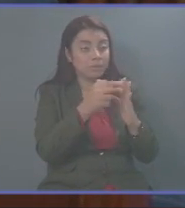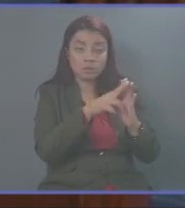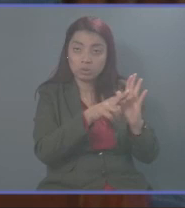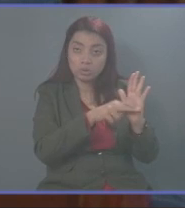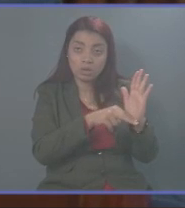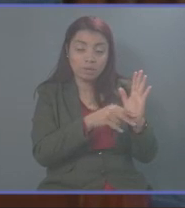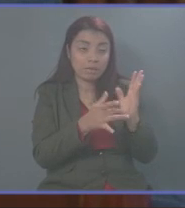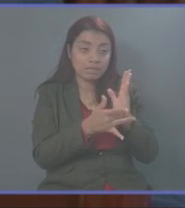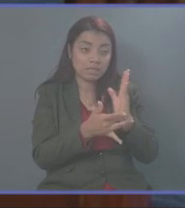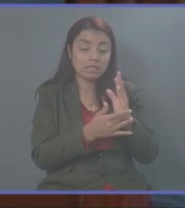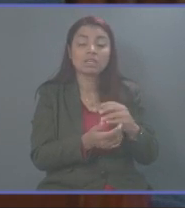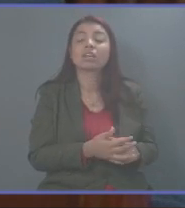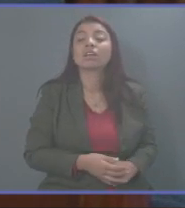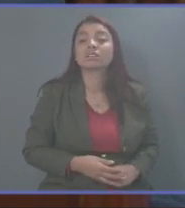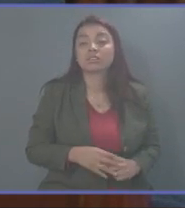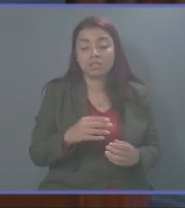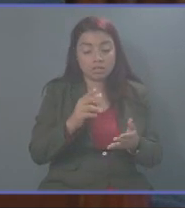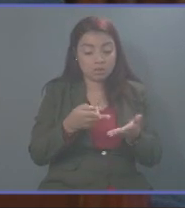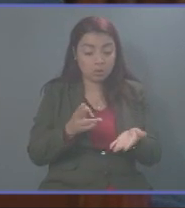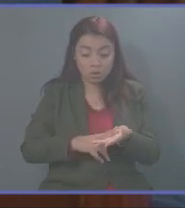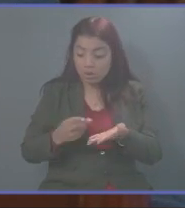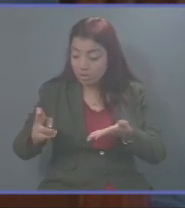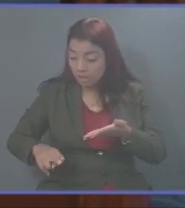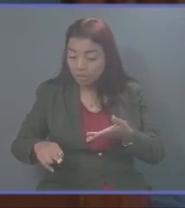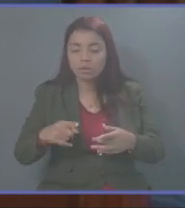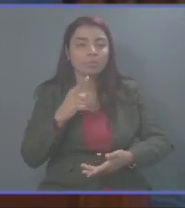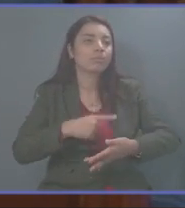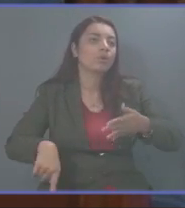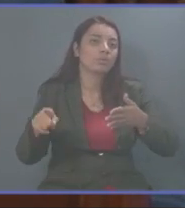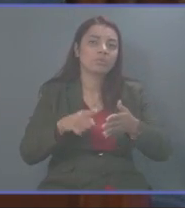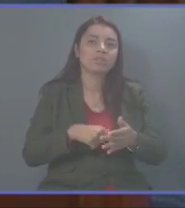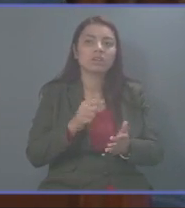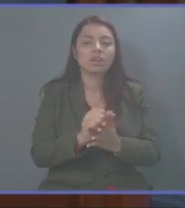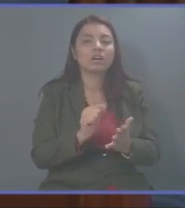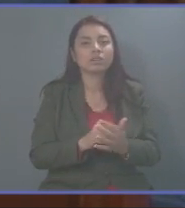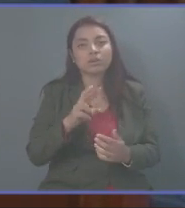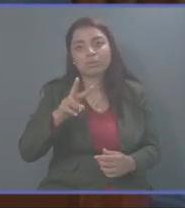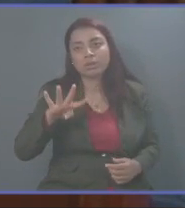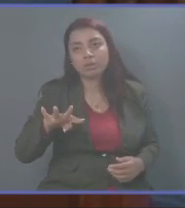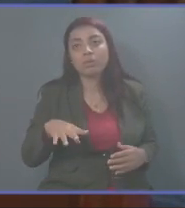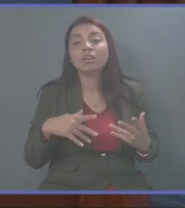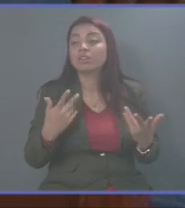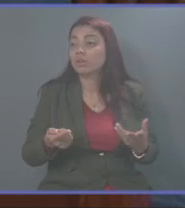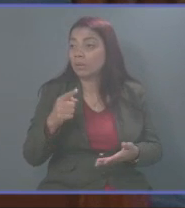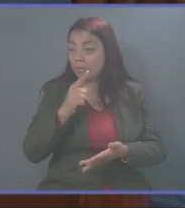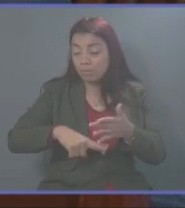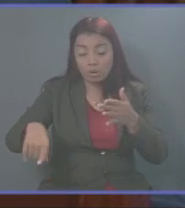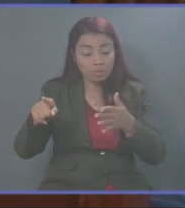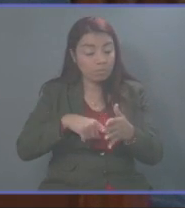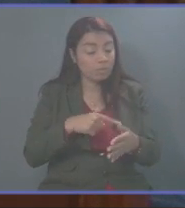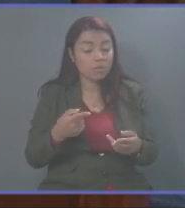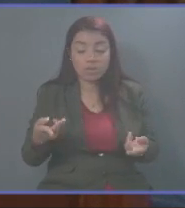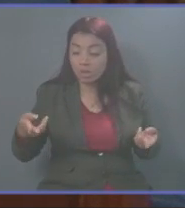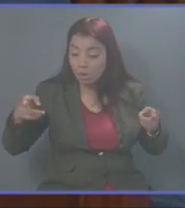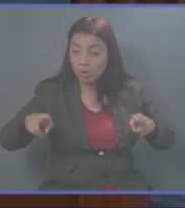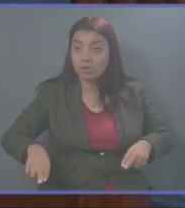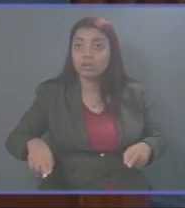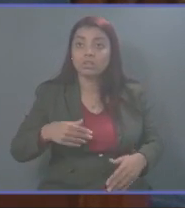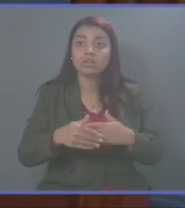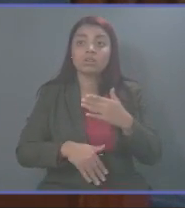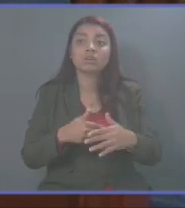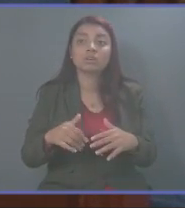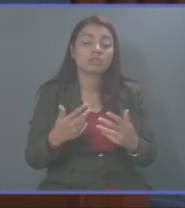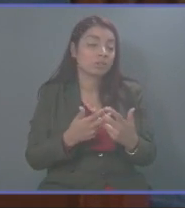técnicas. Prohibición en los contratos de gestión de residuos, artículo 24. Queda prohibido que en los contratos suscritos con